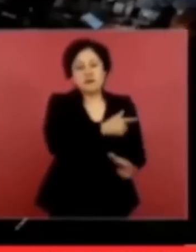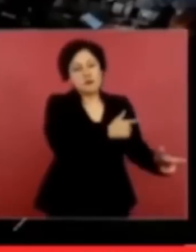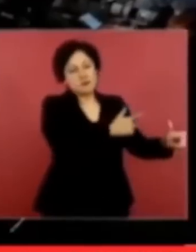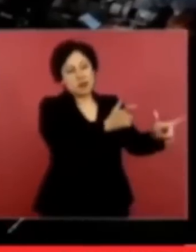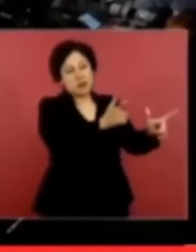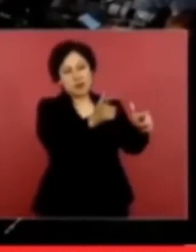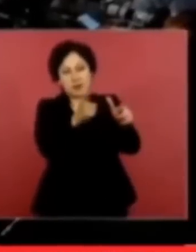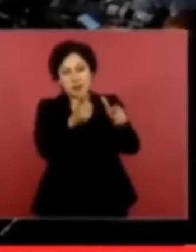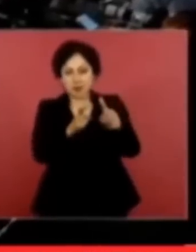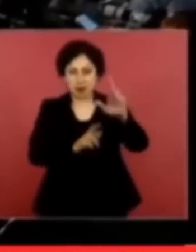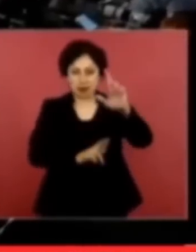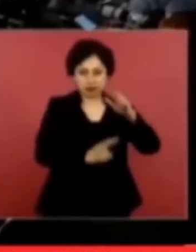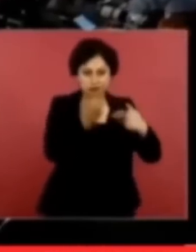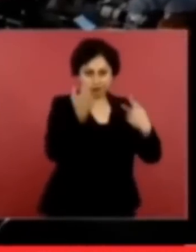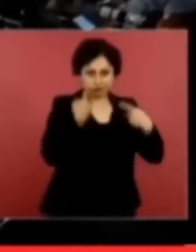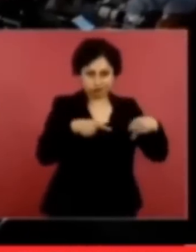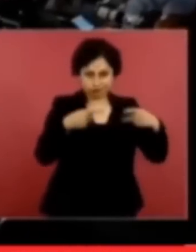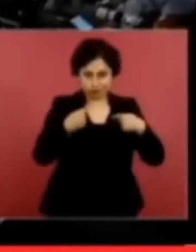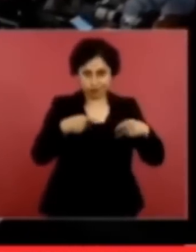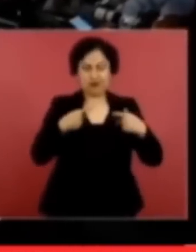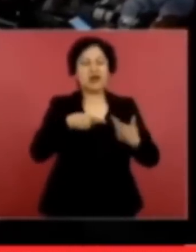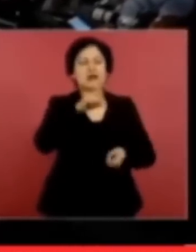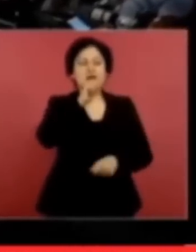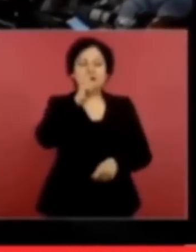el sur de Veracruz.